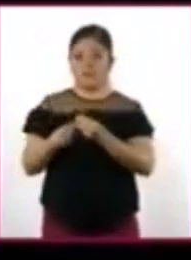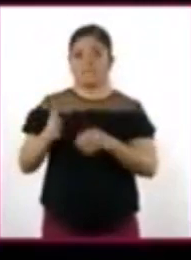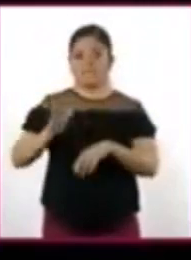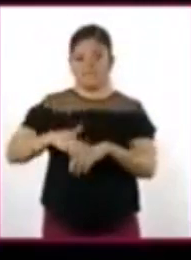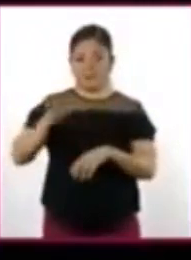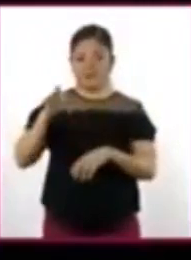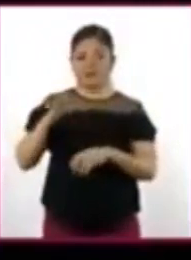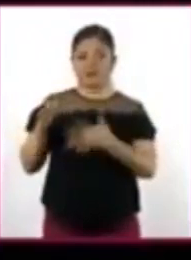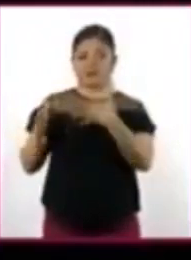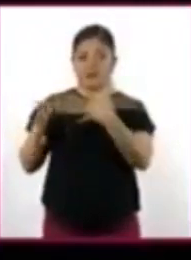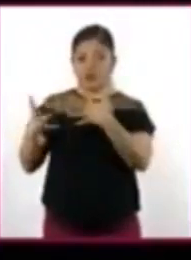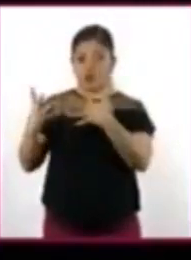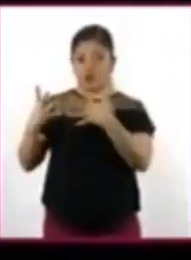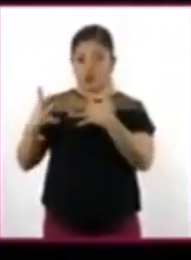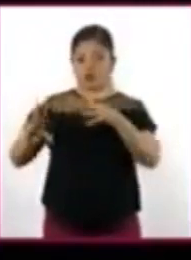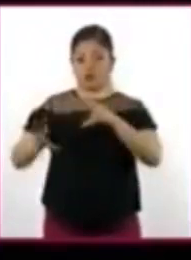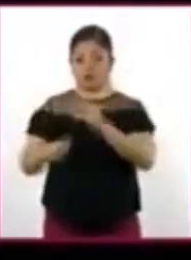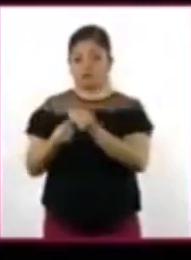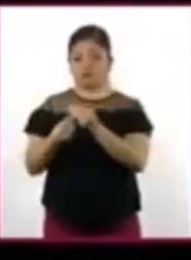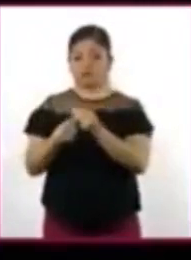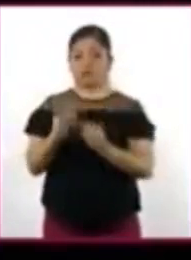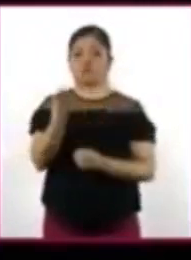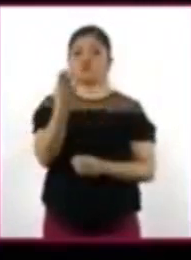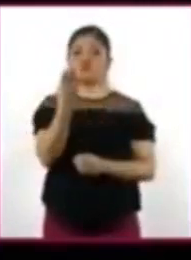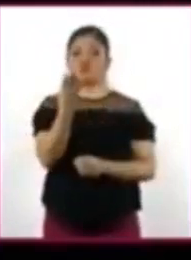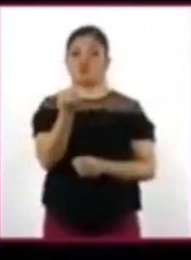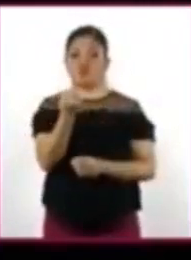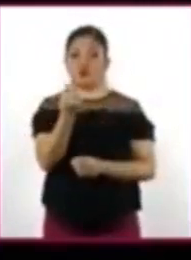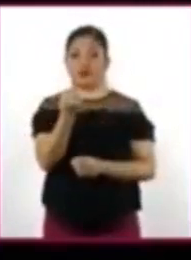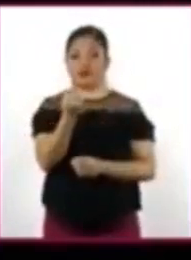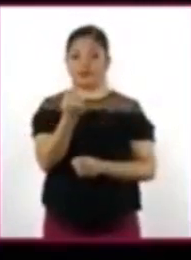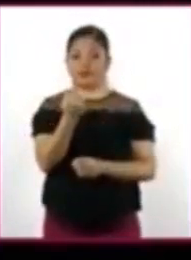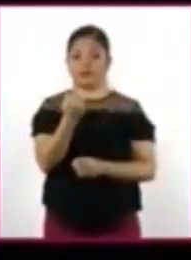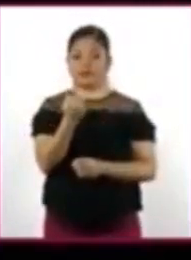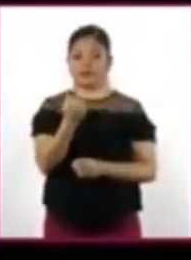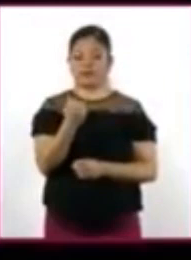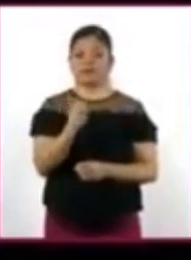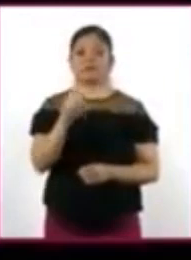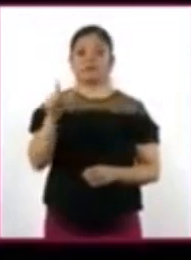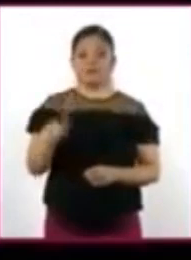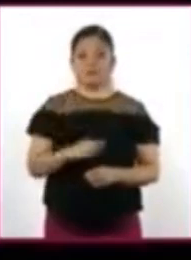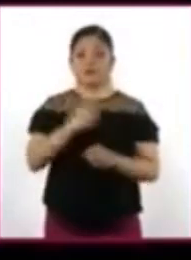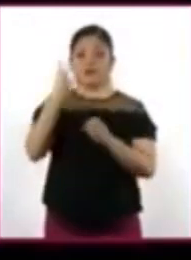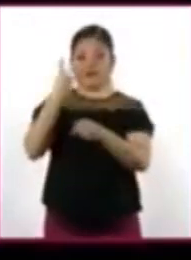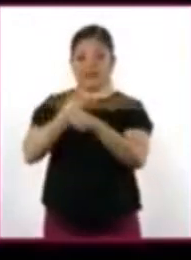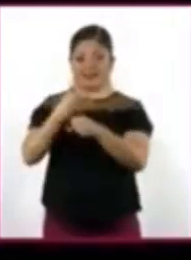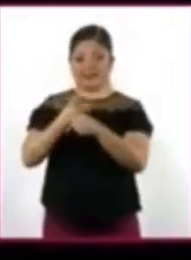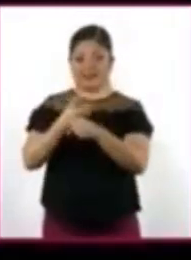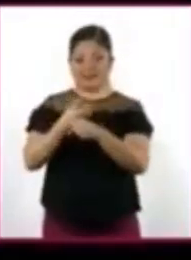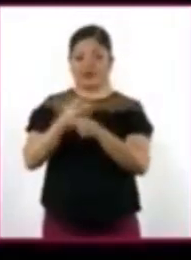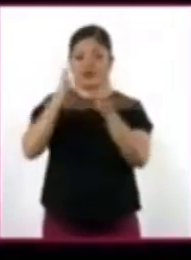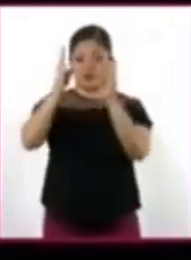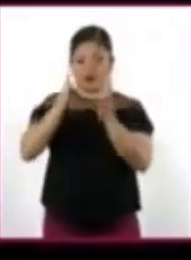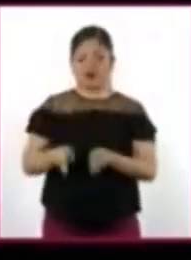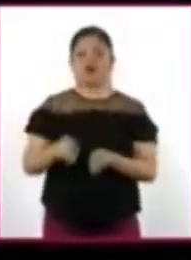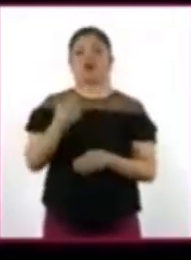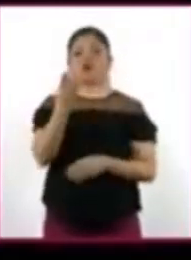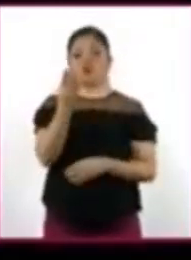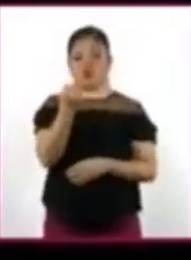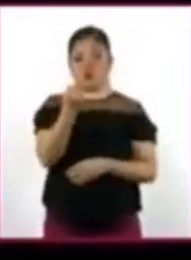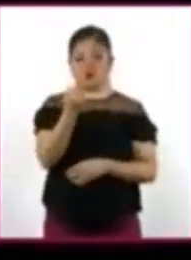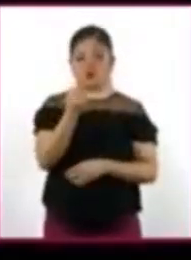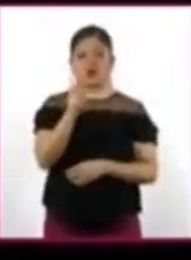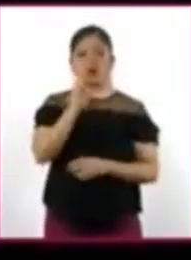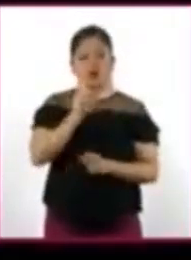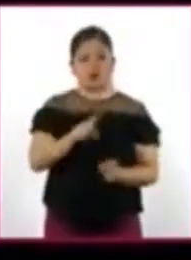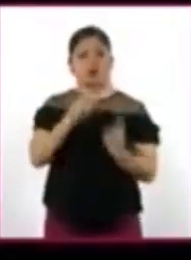tenemos 5 más 4 bloques, me van a dar 9 bloques. En el término 3 me dan 9 bloques. ¿Y qué es lo que pasa en el término